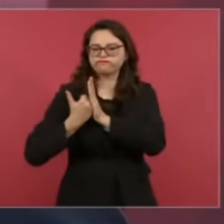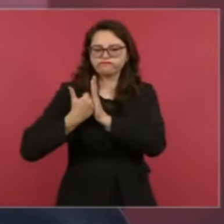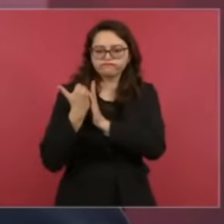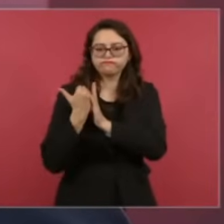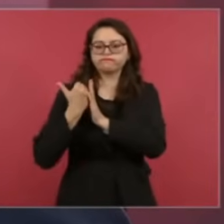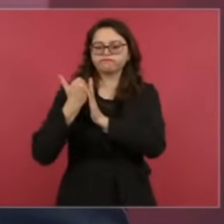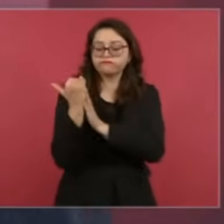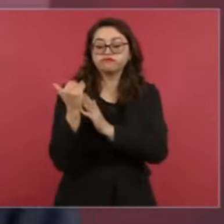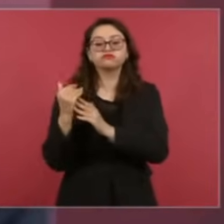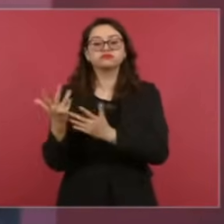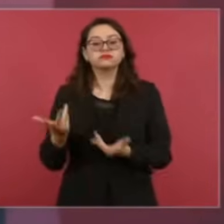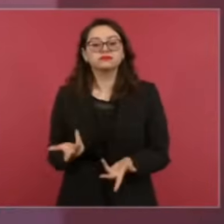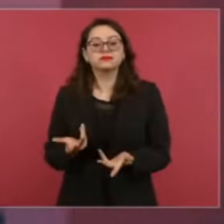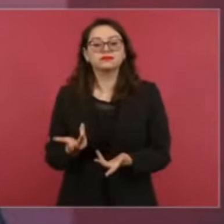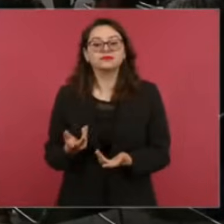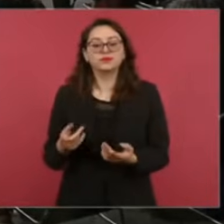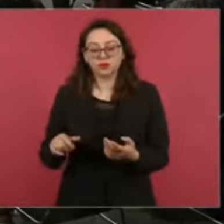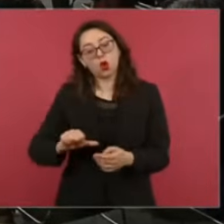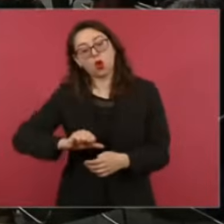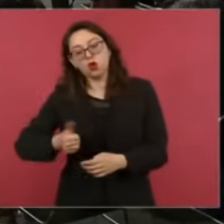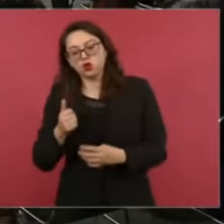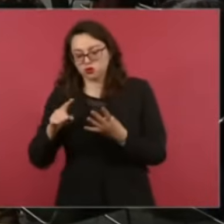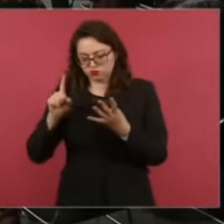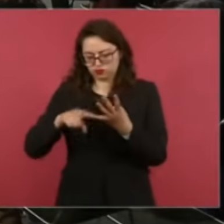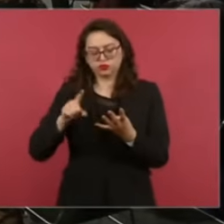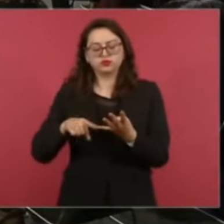¿En qué hemos cumplido?